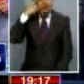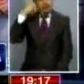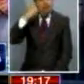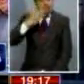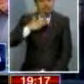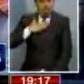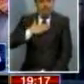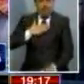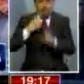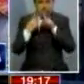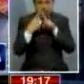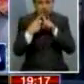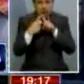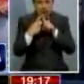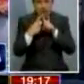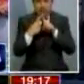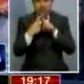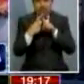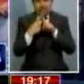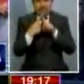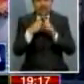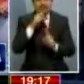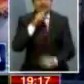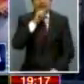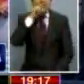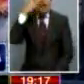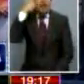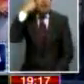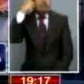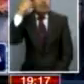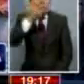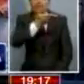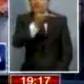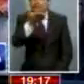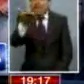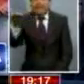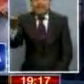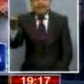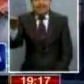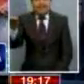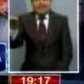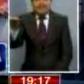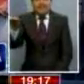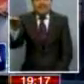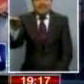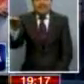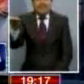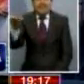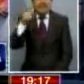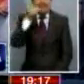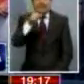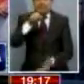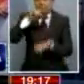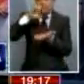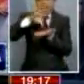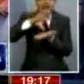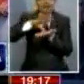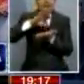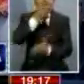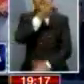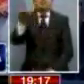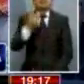mío, quiero hablarles de cuál es el sueño de ustedes. ¿Qué tipo de país